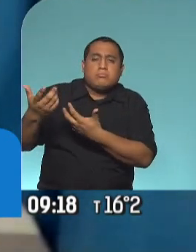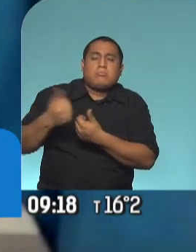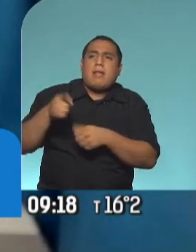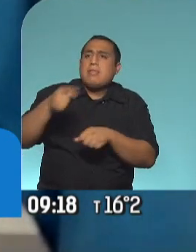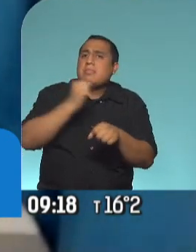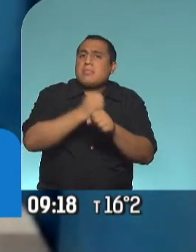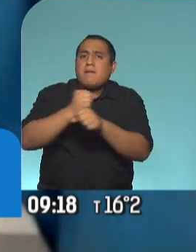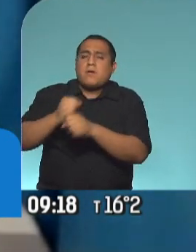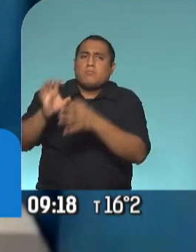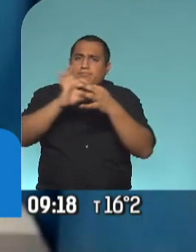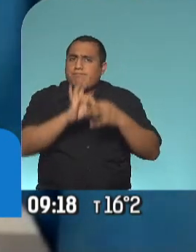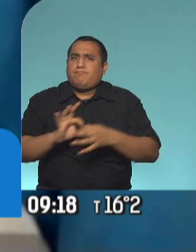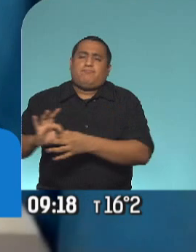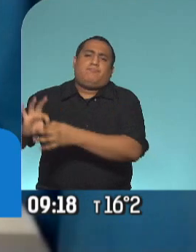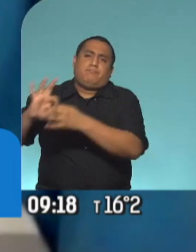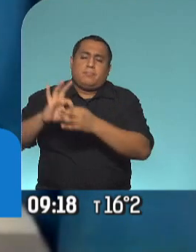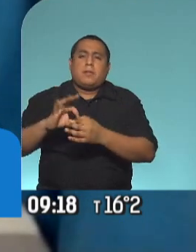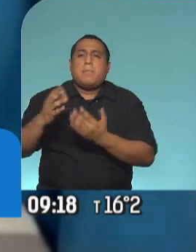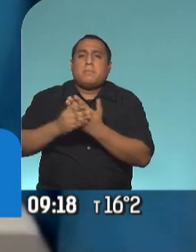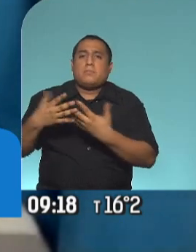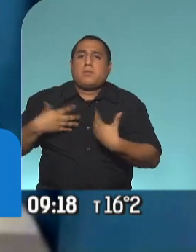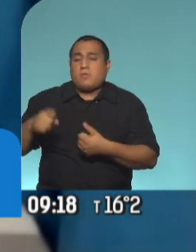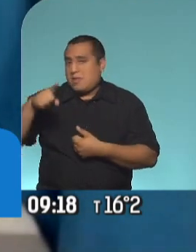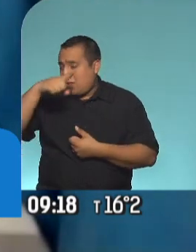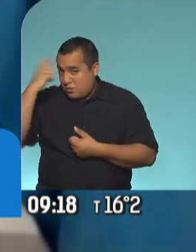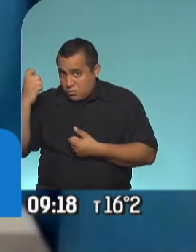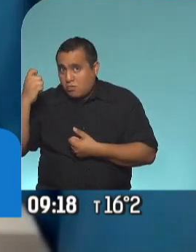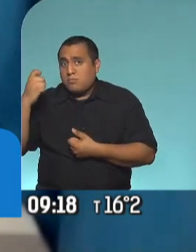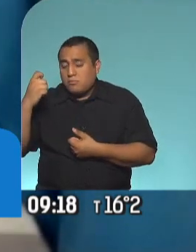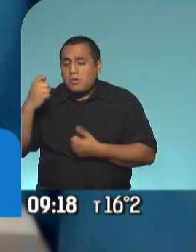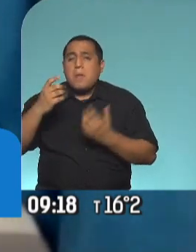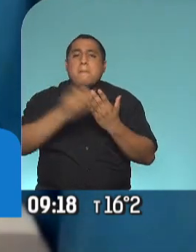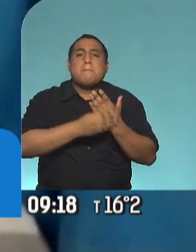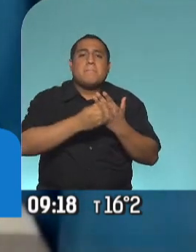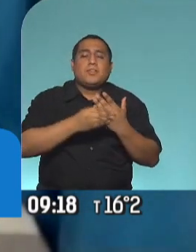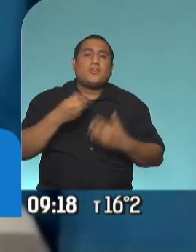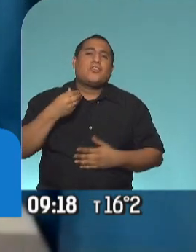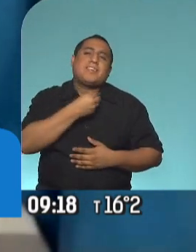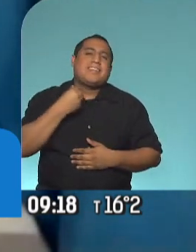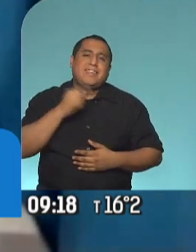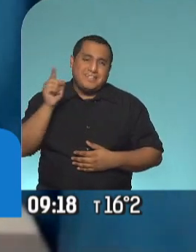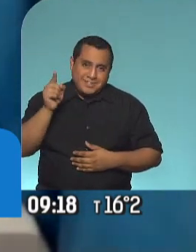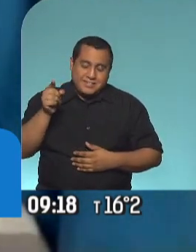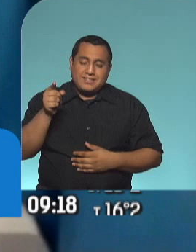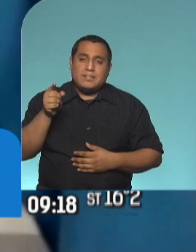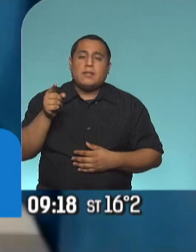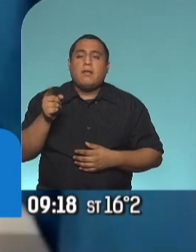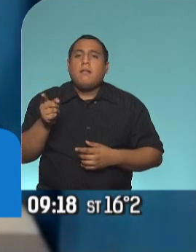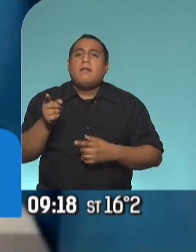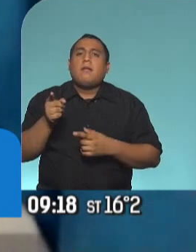trabajo conjunto que realizamos con el Ministerio de Salud de la Nación, con nuestro ministro Ginés González García, con